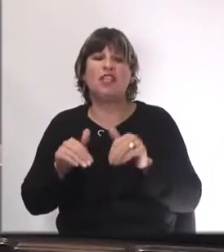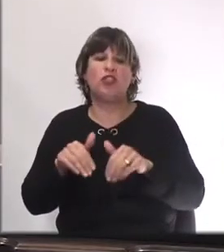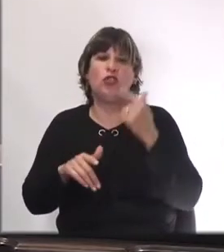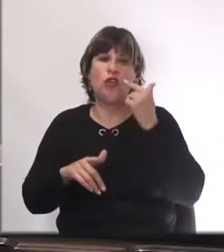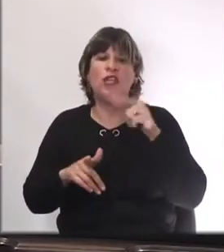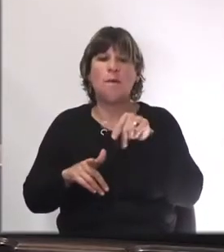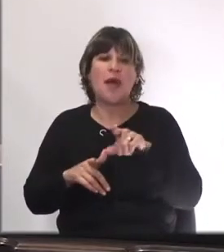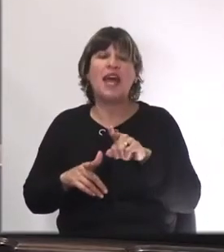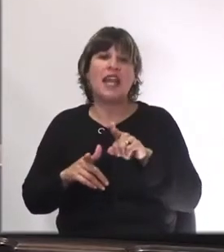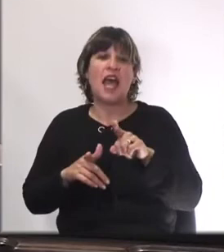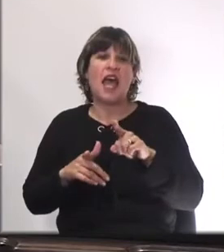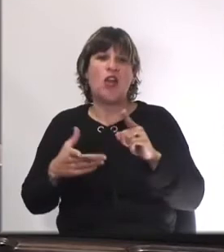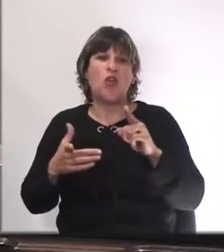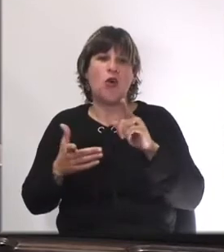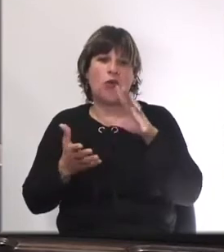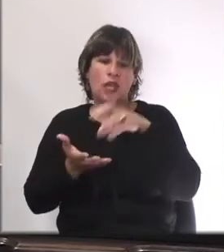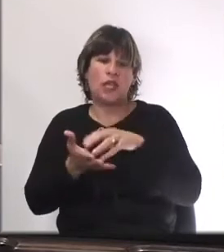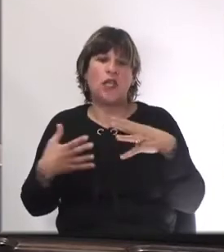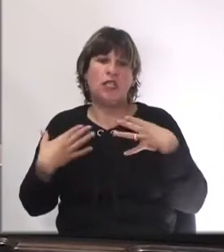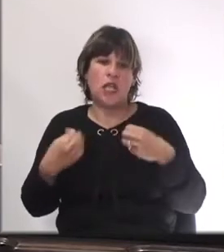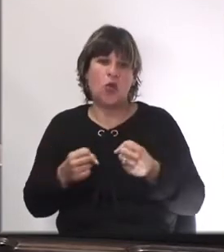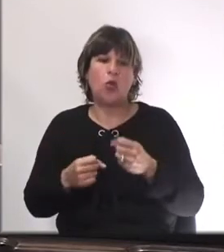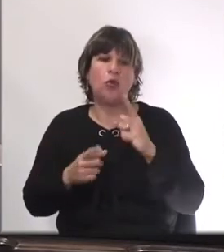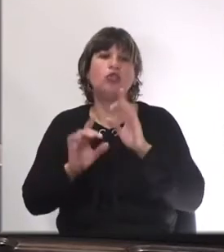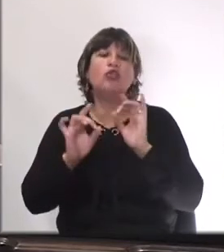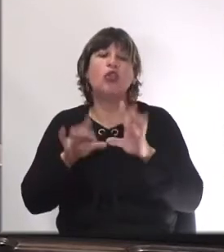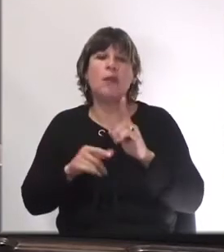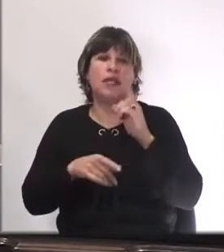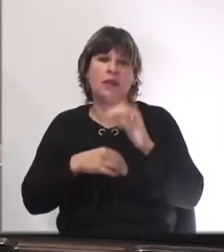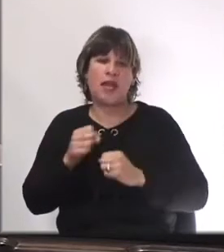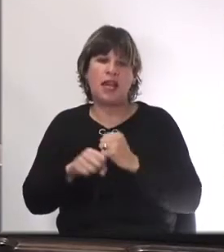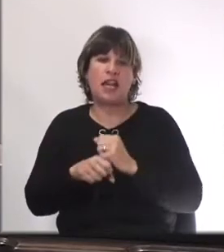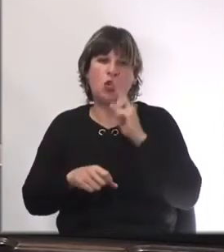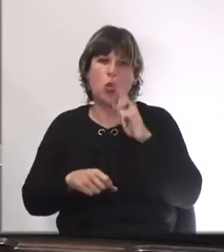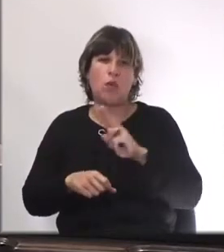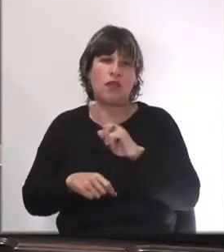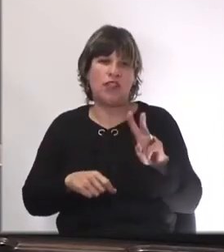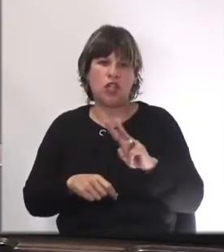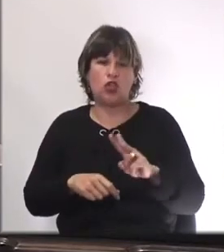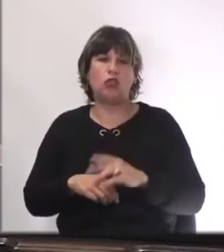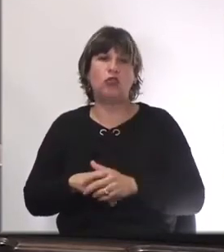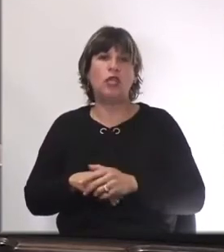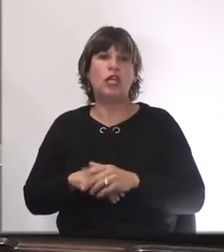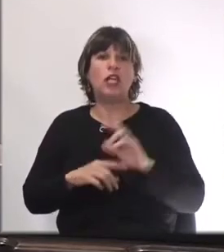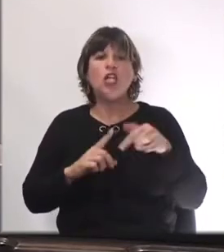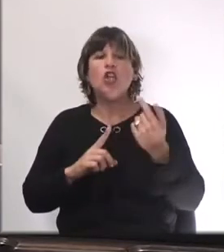integrales de salud, que también es solamente para 2022. Y después lo otro que hay es